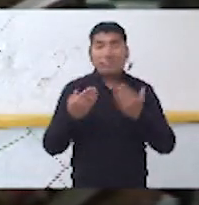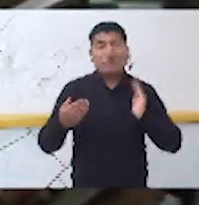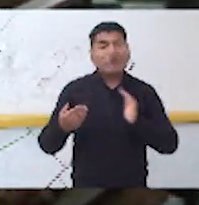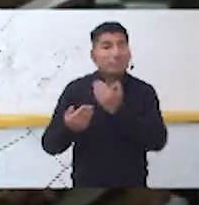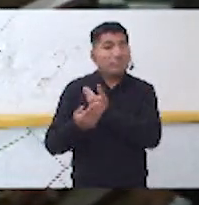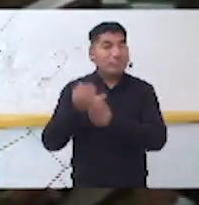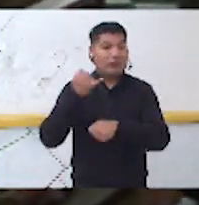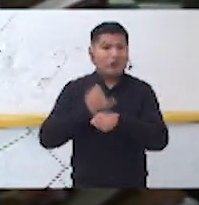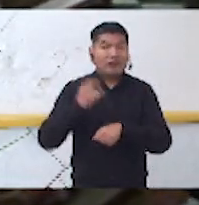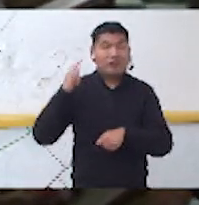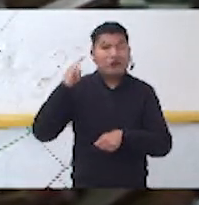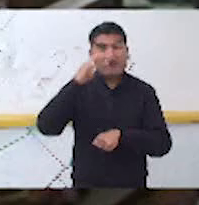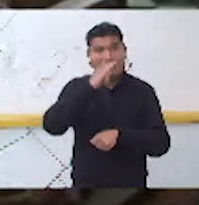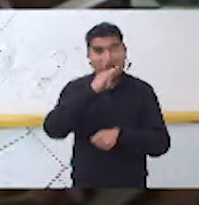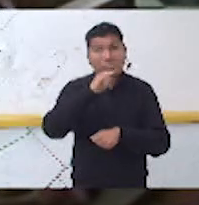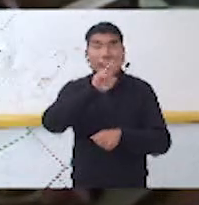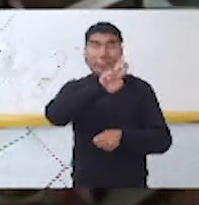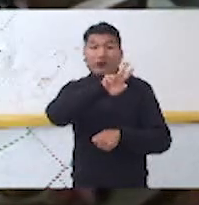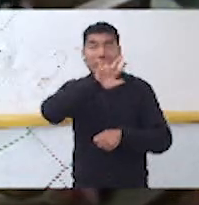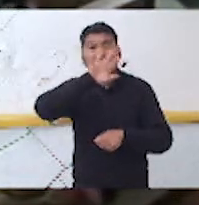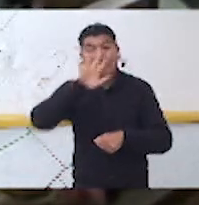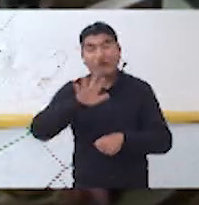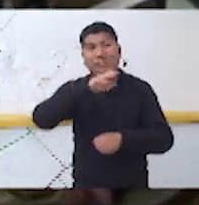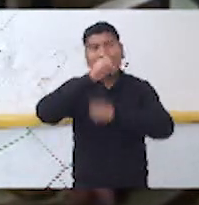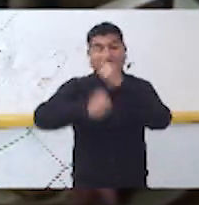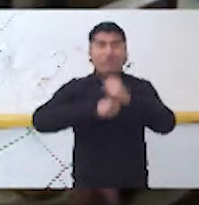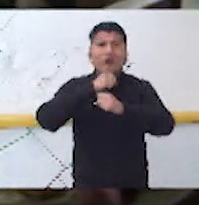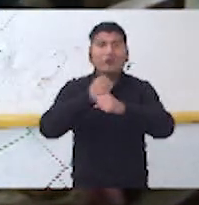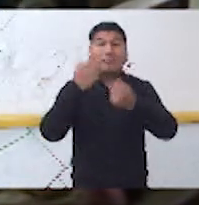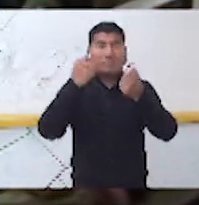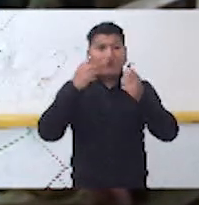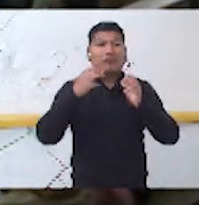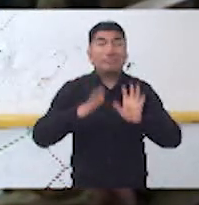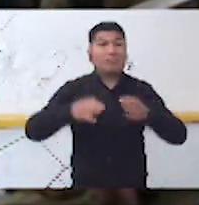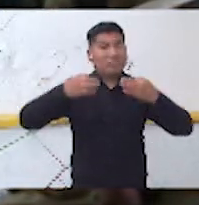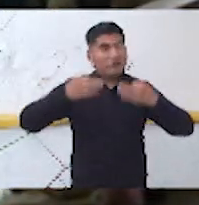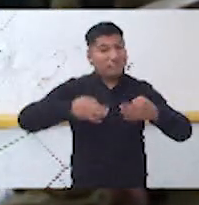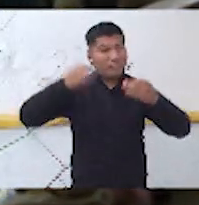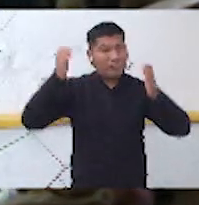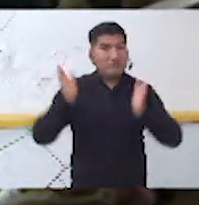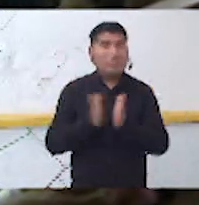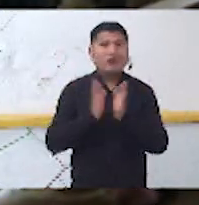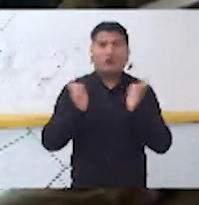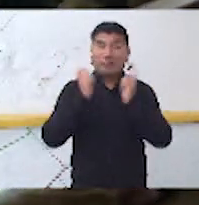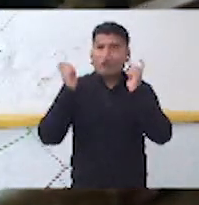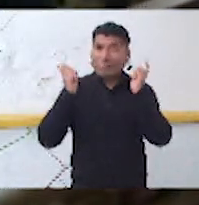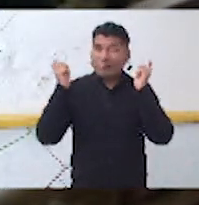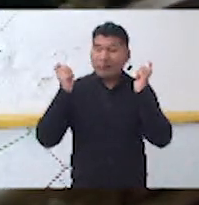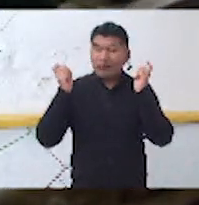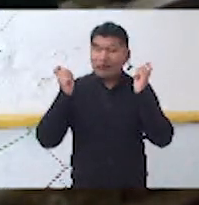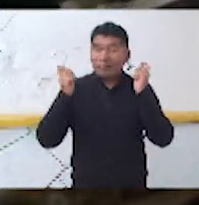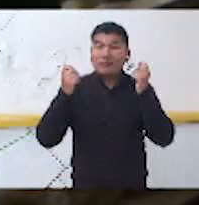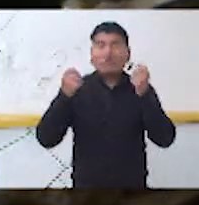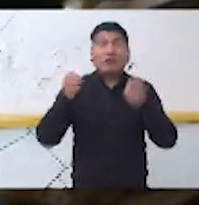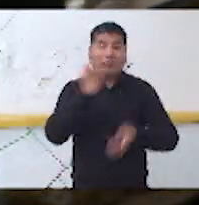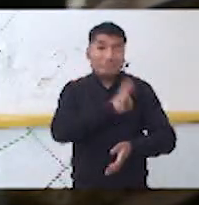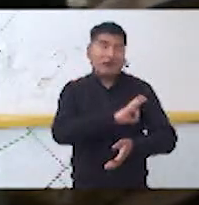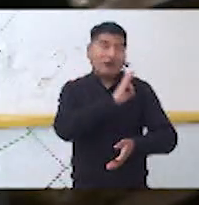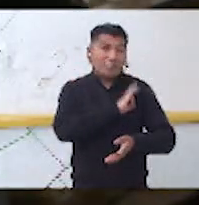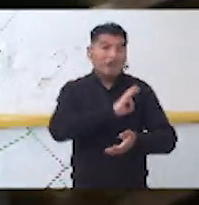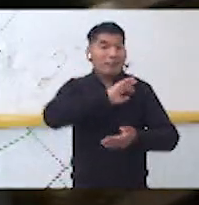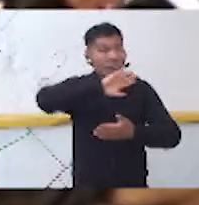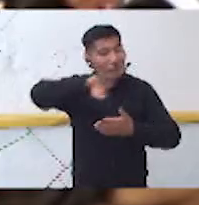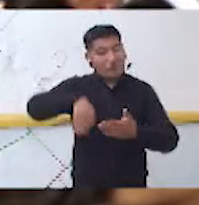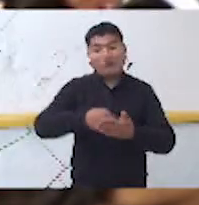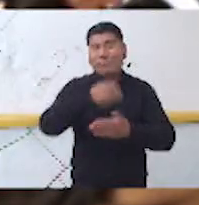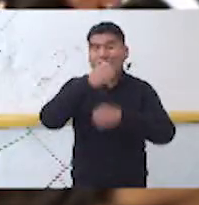Iglesia diocesana en sus 25 años de constitución, por los beneficios recibidos a lo largo de estos